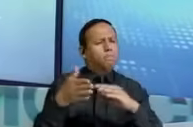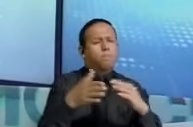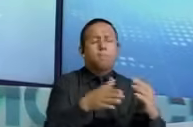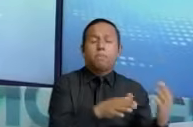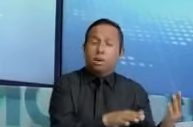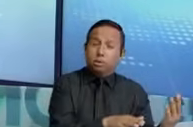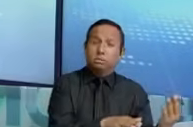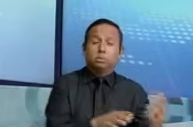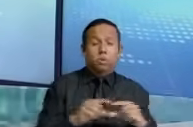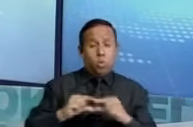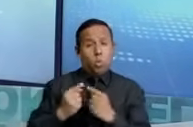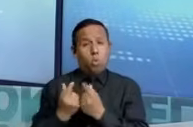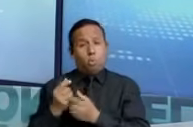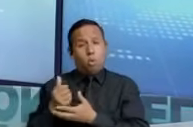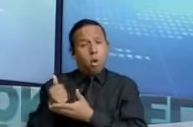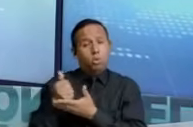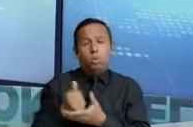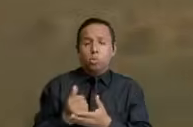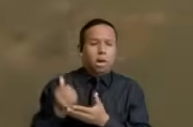las labores de